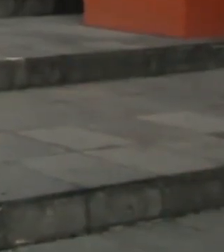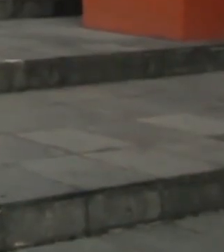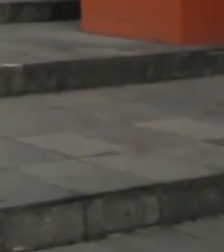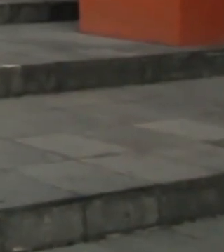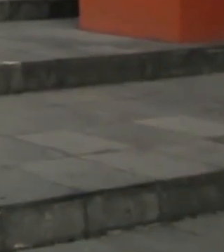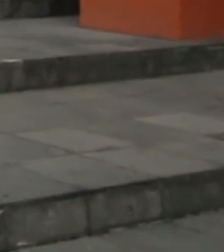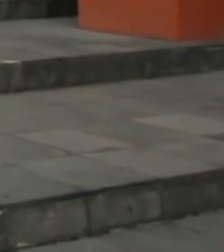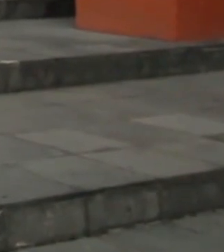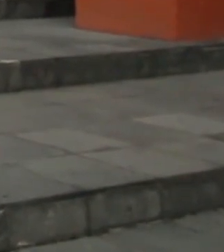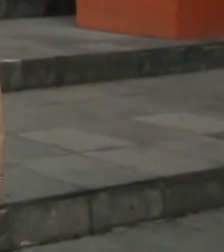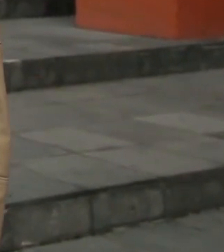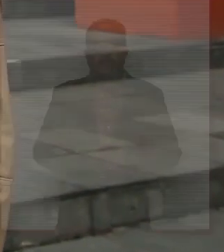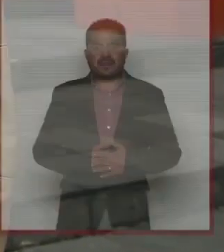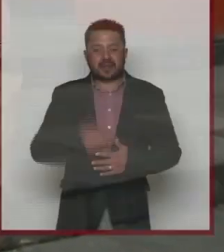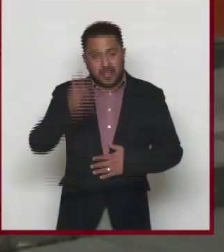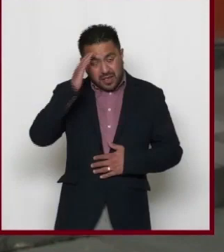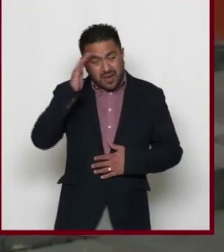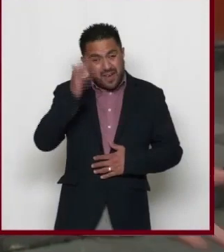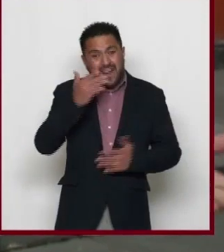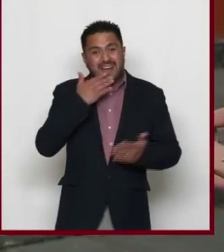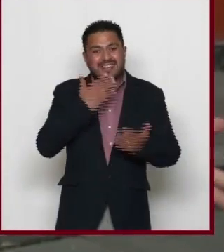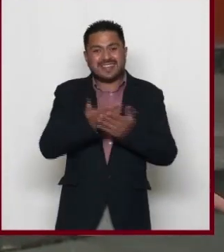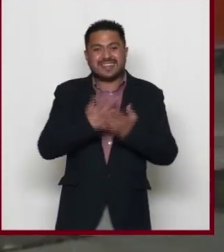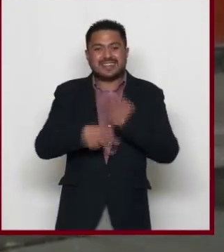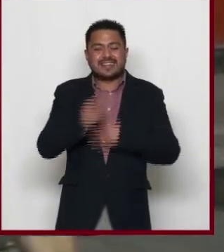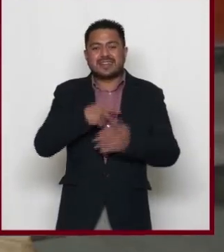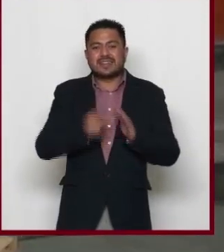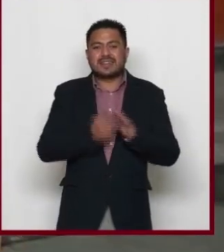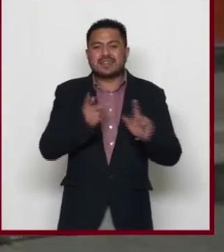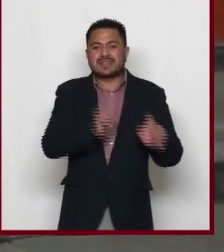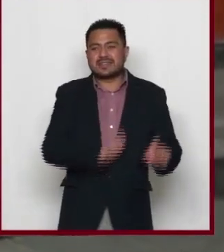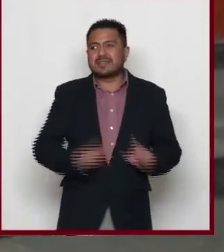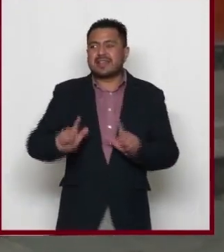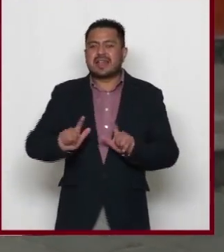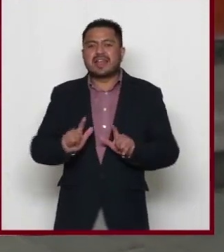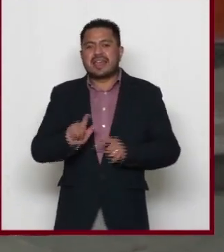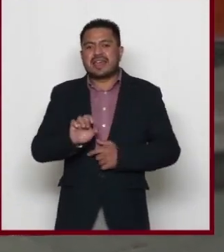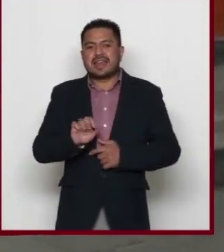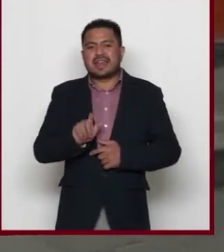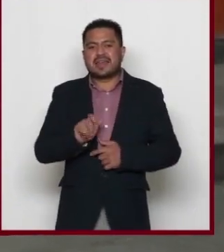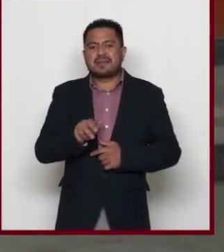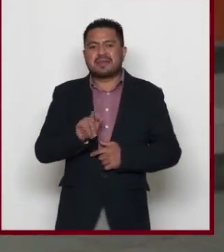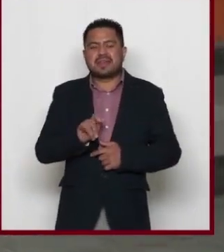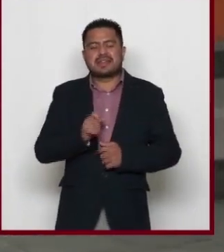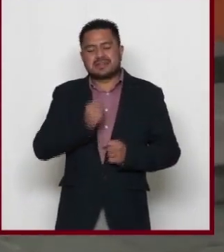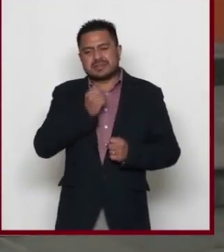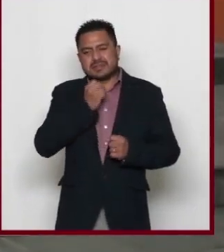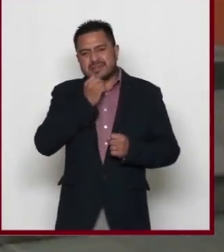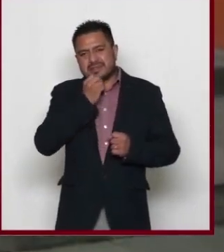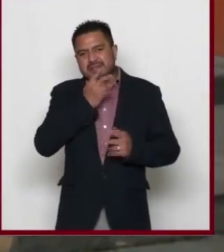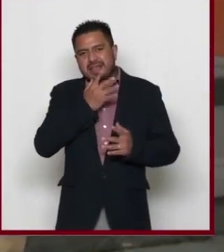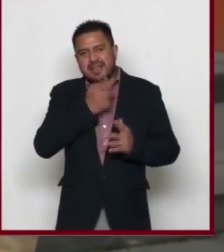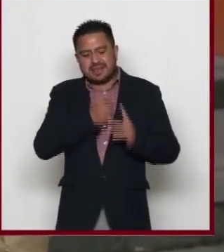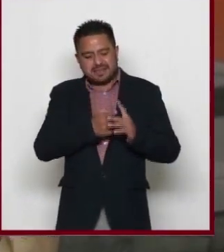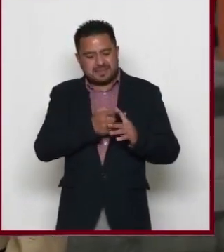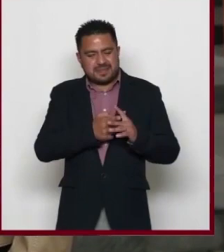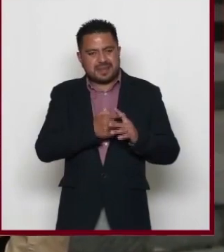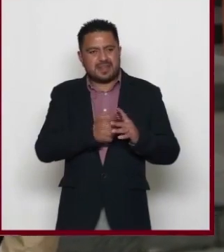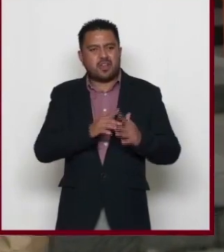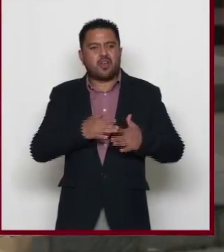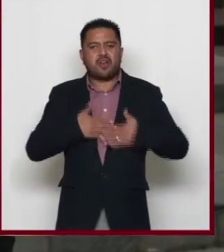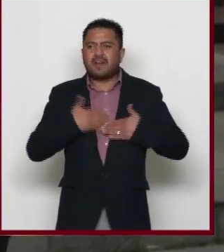Hola, bienvenidos a un nuevo episodio de Elemental, su show matemático de confianza. Por aquí debe de estar, por aquí debe de